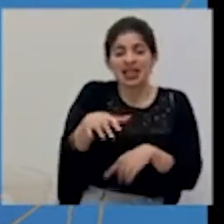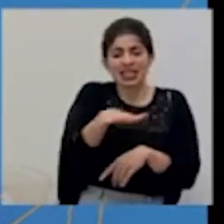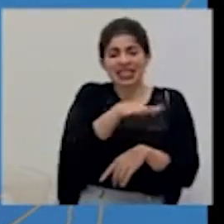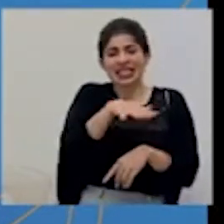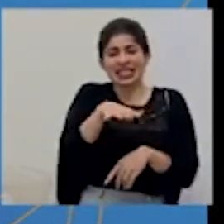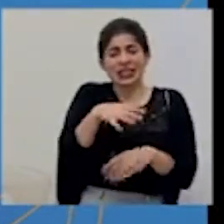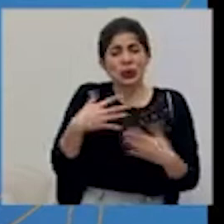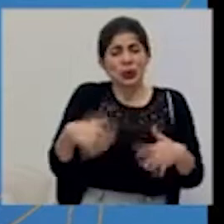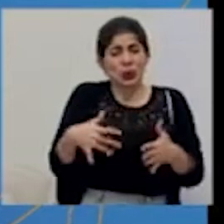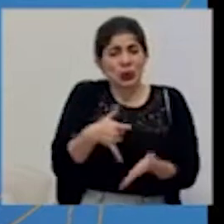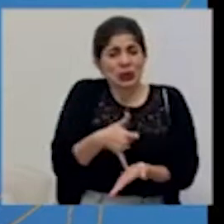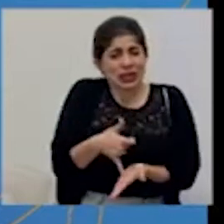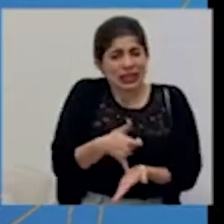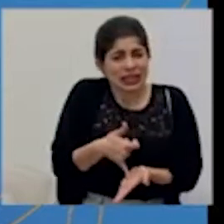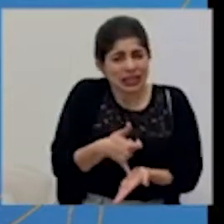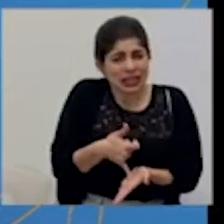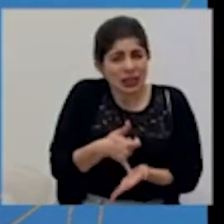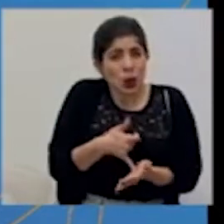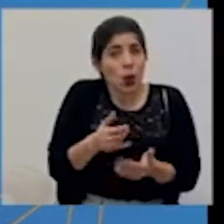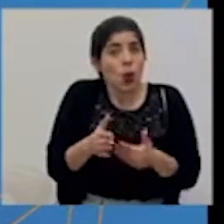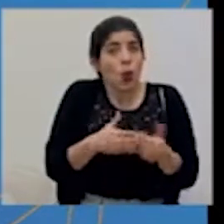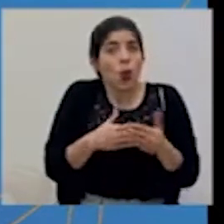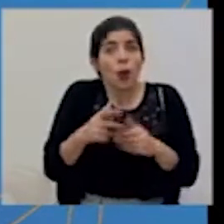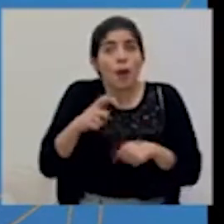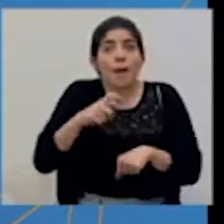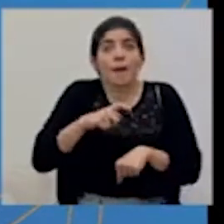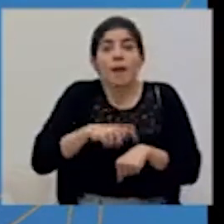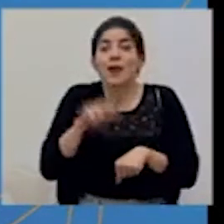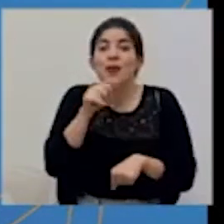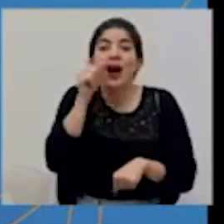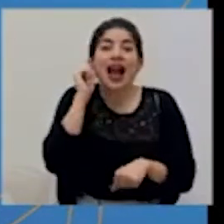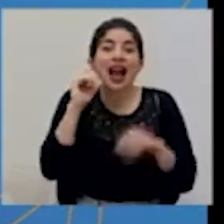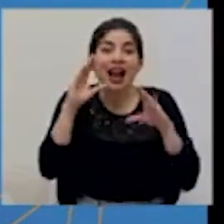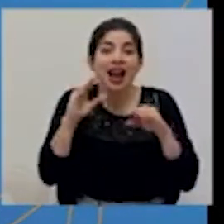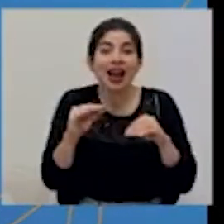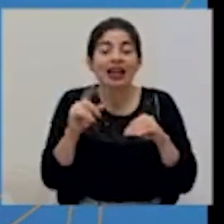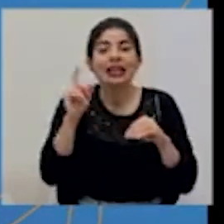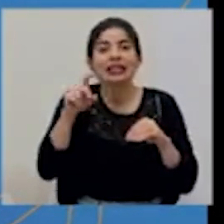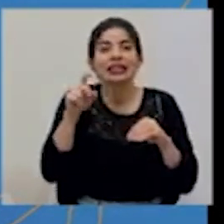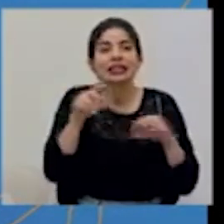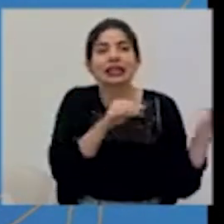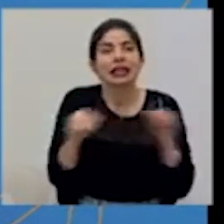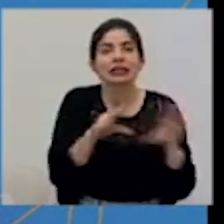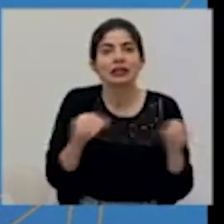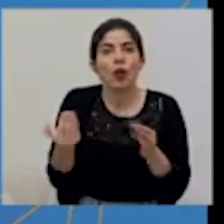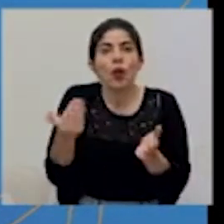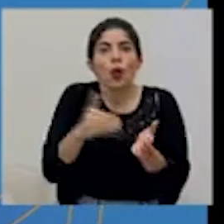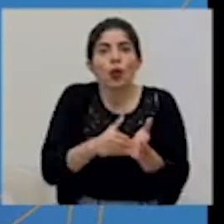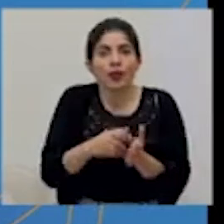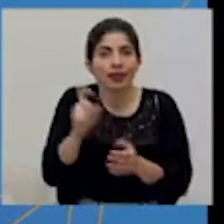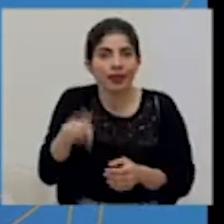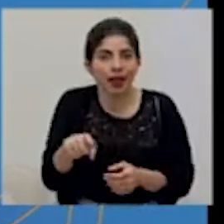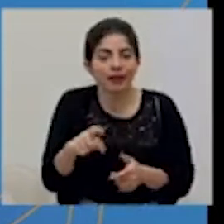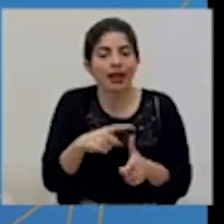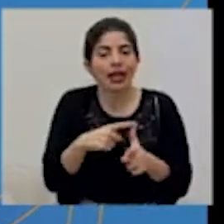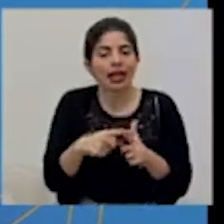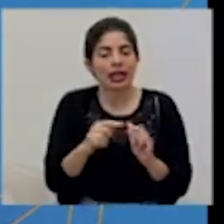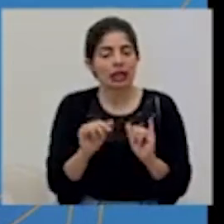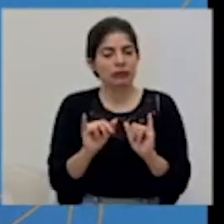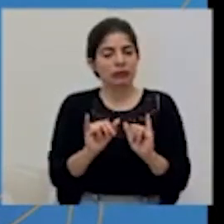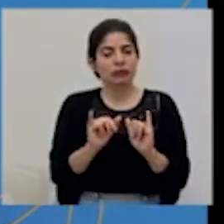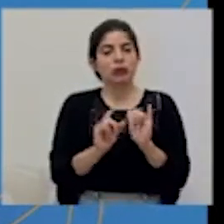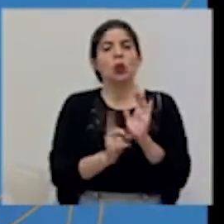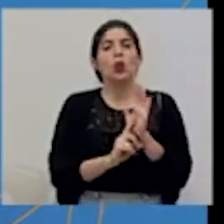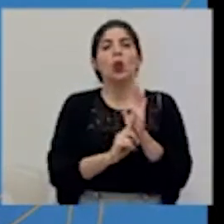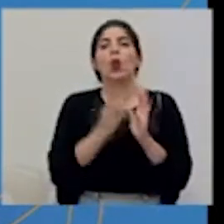altamente sensibles y en cualquier momento, como ocurrió anoche, hay que volver a evacuar los sitios, así que estamos manteniendo la condición de alerta